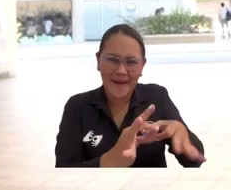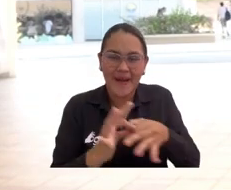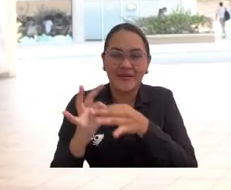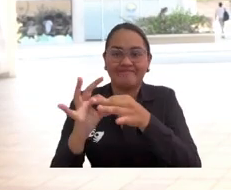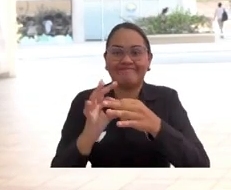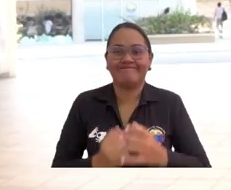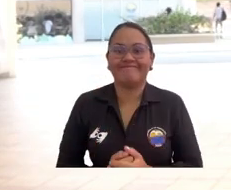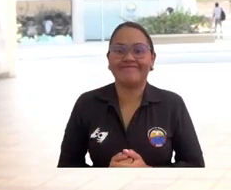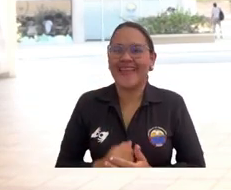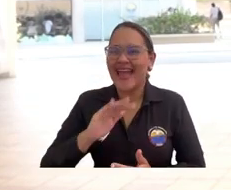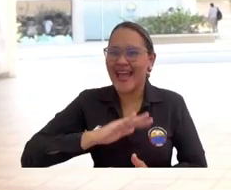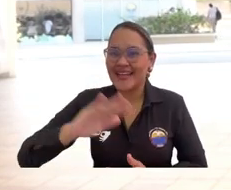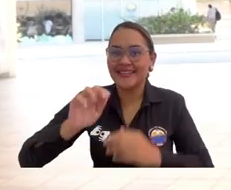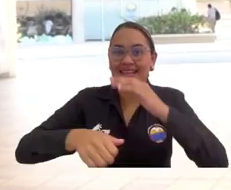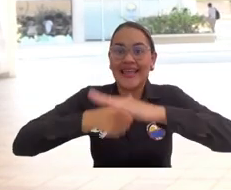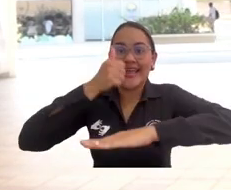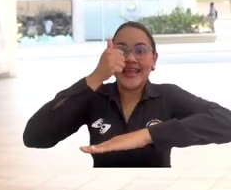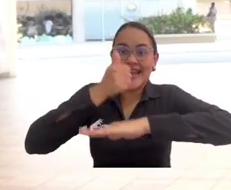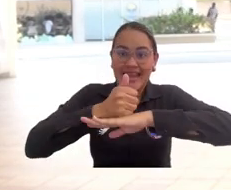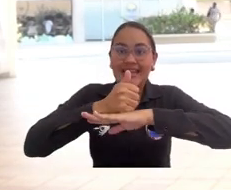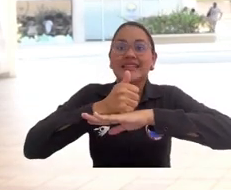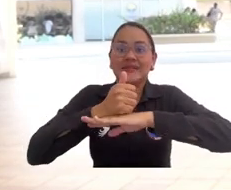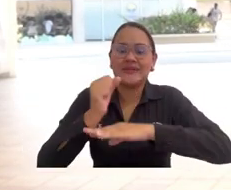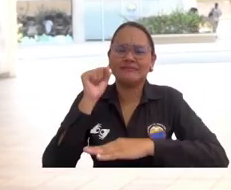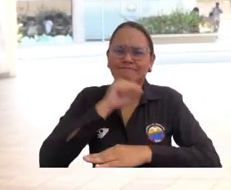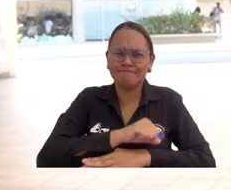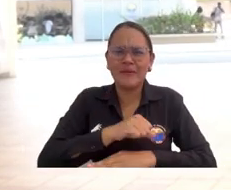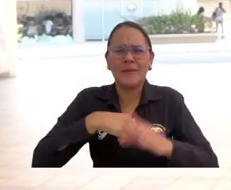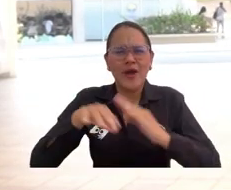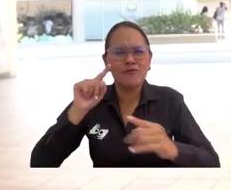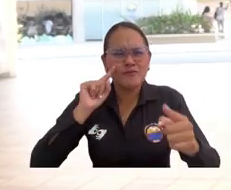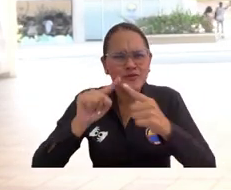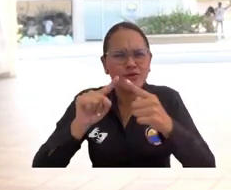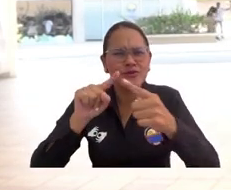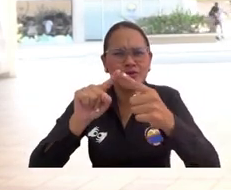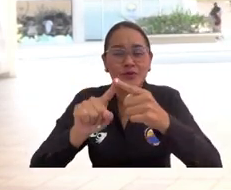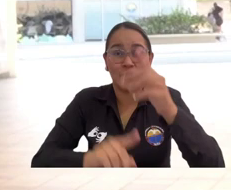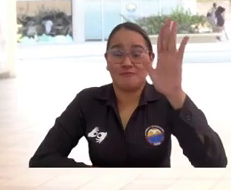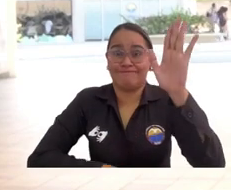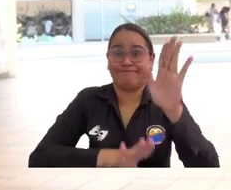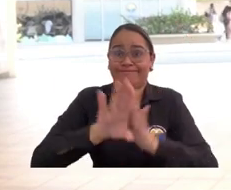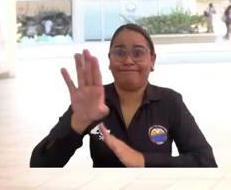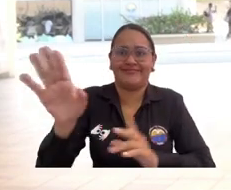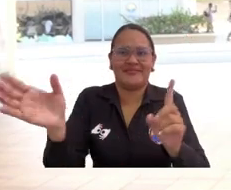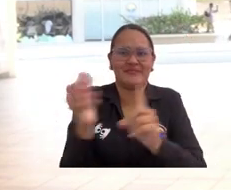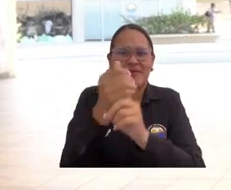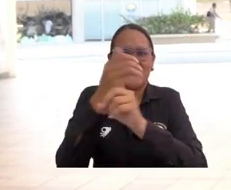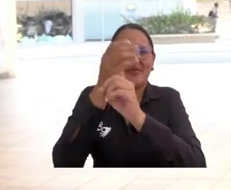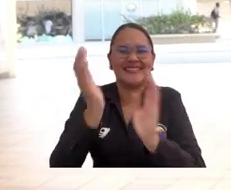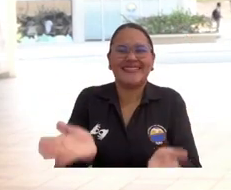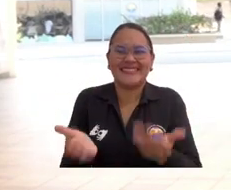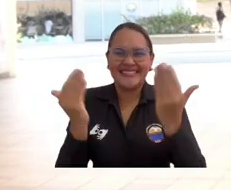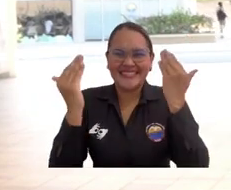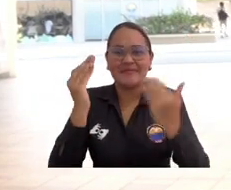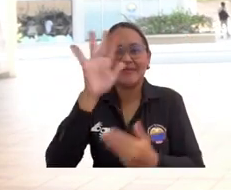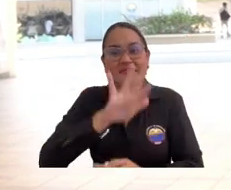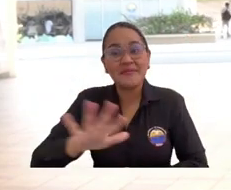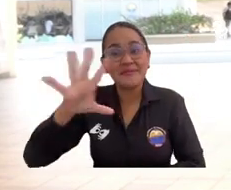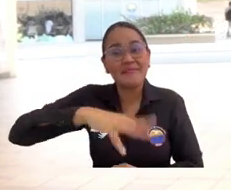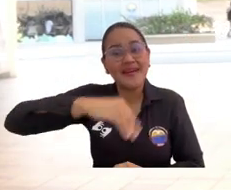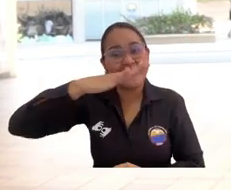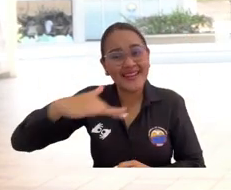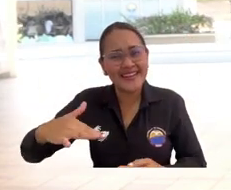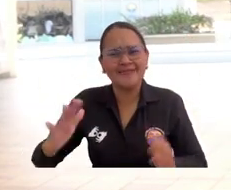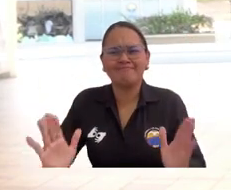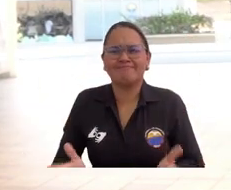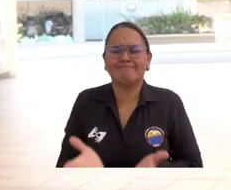es pequeñas victorias que sumadas se volverán una gran victoria en pro del desarrollo del departamento del Magdalena y de cada